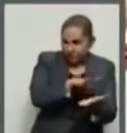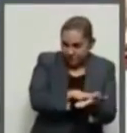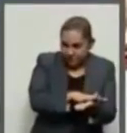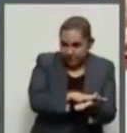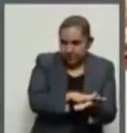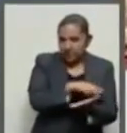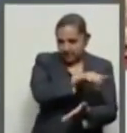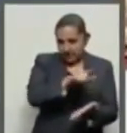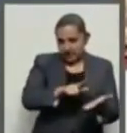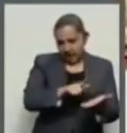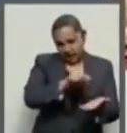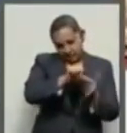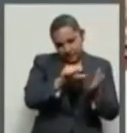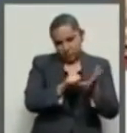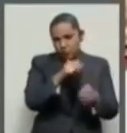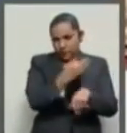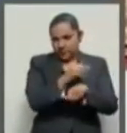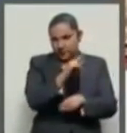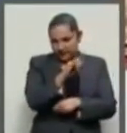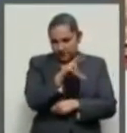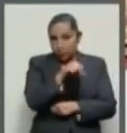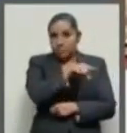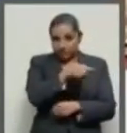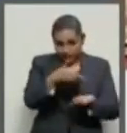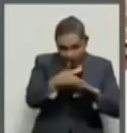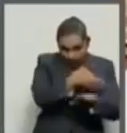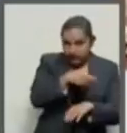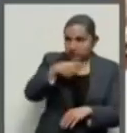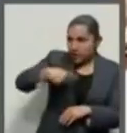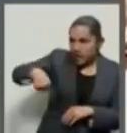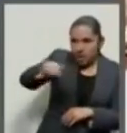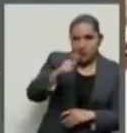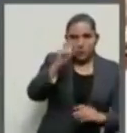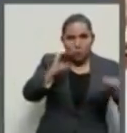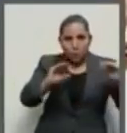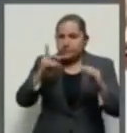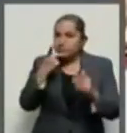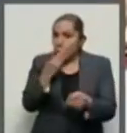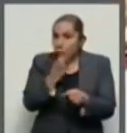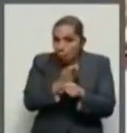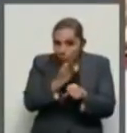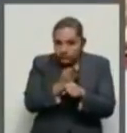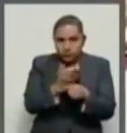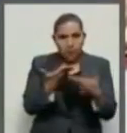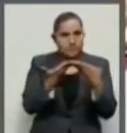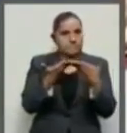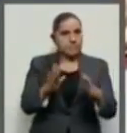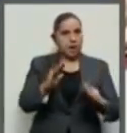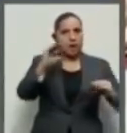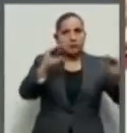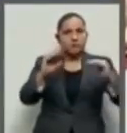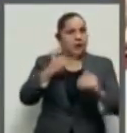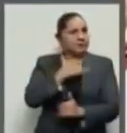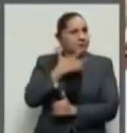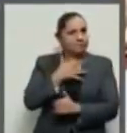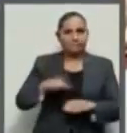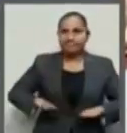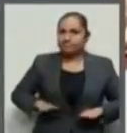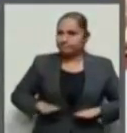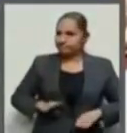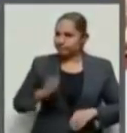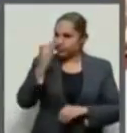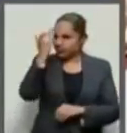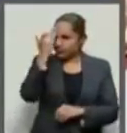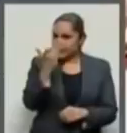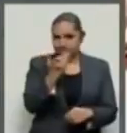de Competencia advertía que no había las condiciones para generar un mercado competido de gasolinas. Aún